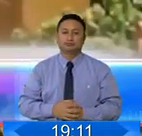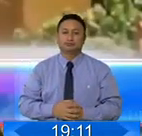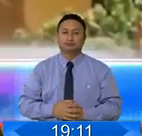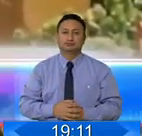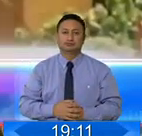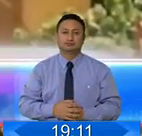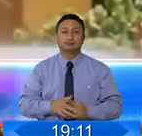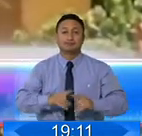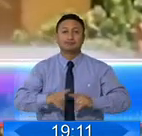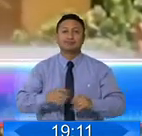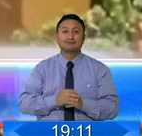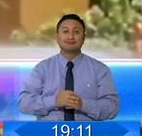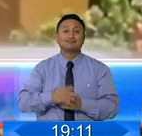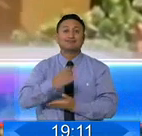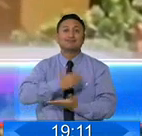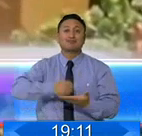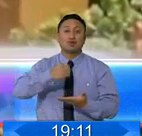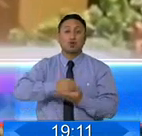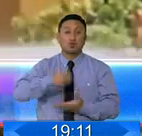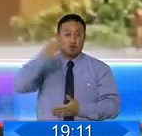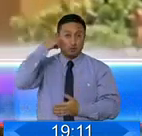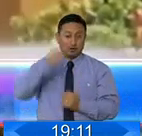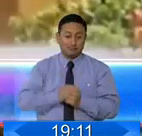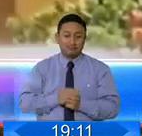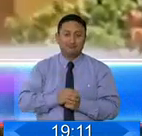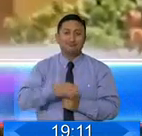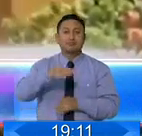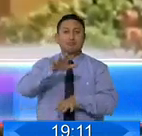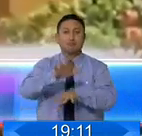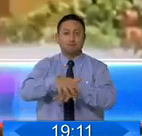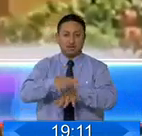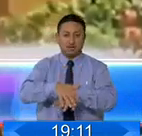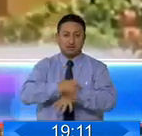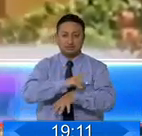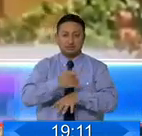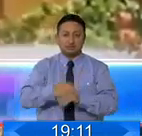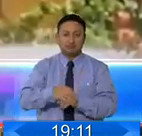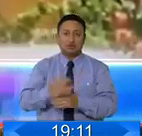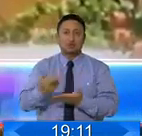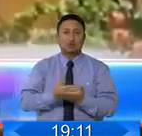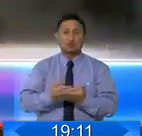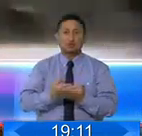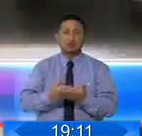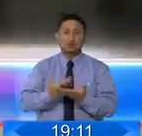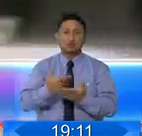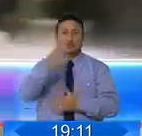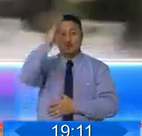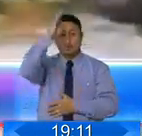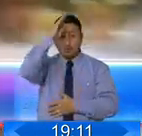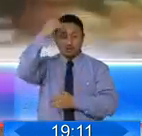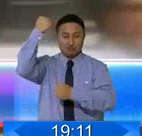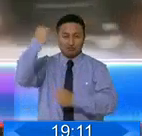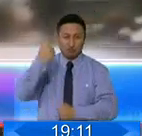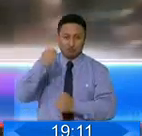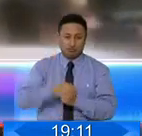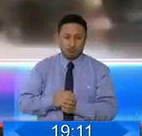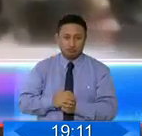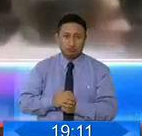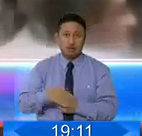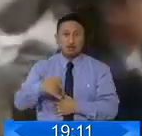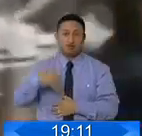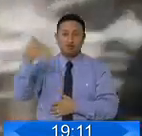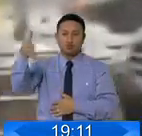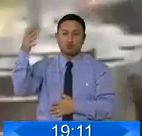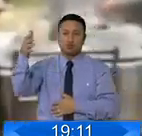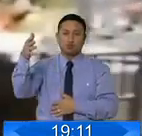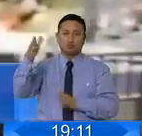Mientras tanto, en la provincia del Oro, específicamente en la ciudad de Machala, durante una sesión solemne del hospital de Solca, una de las intervenciones